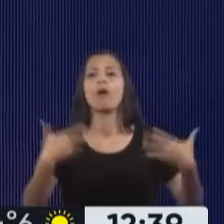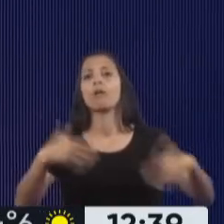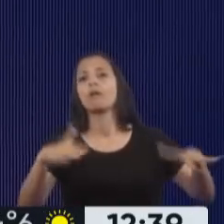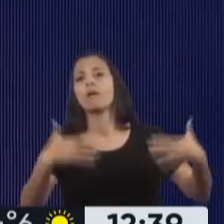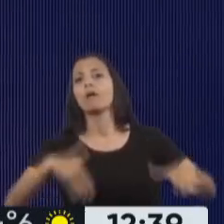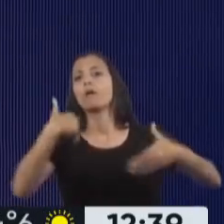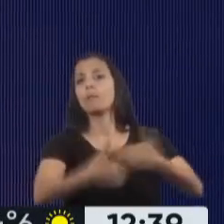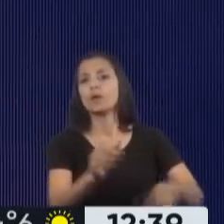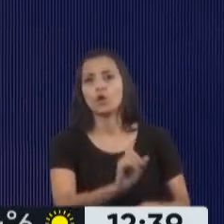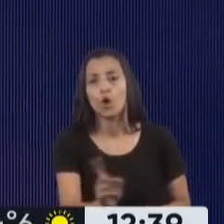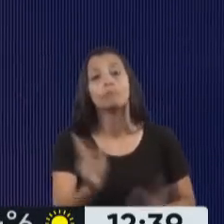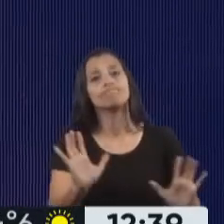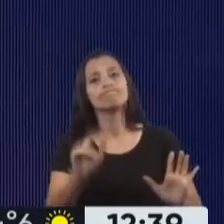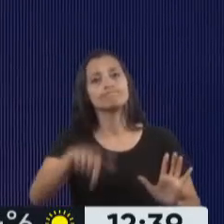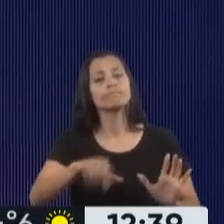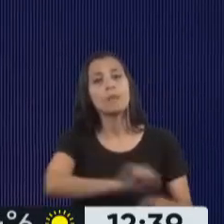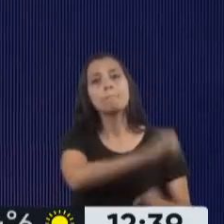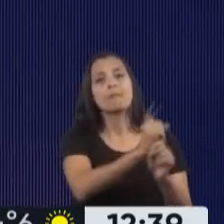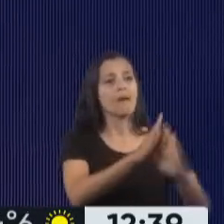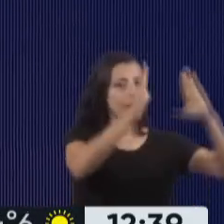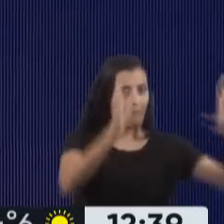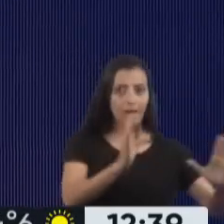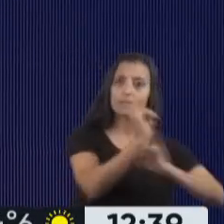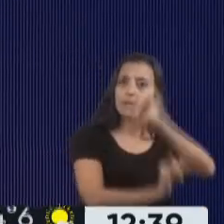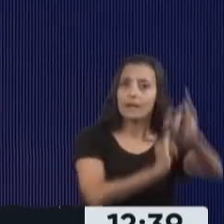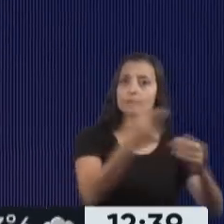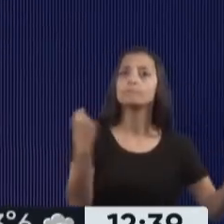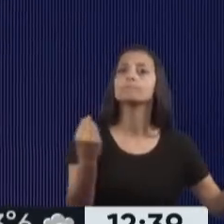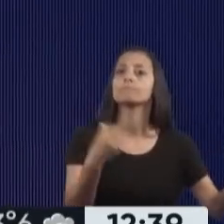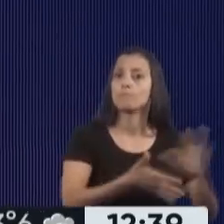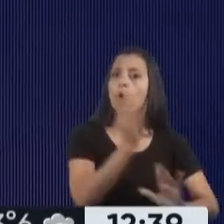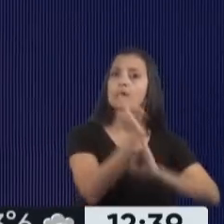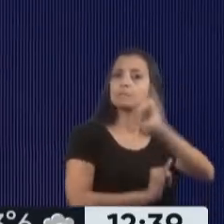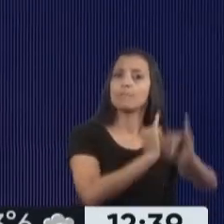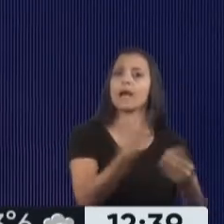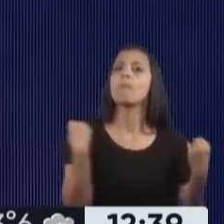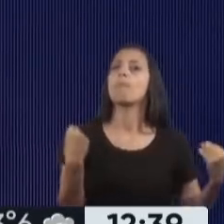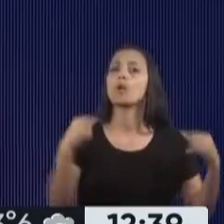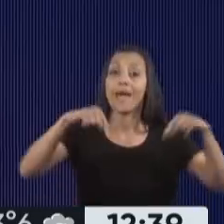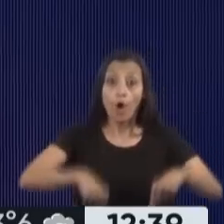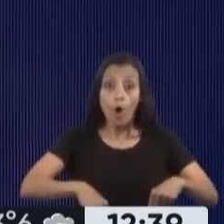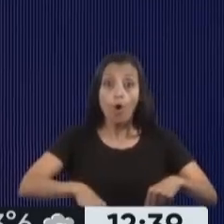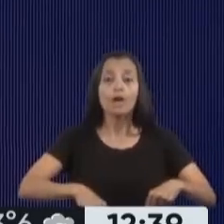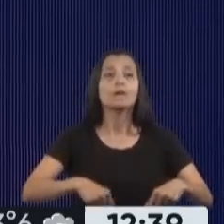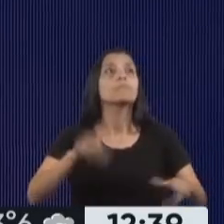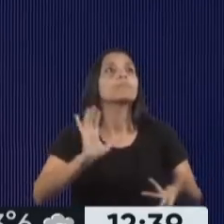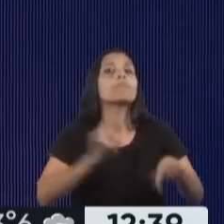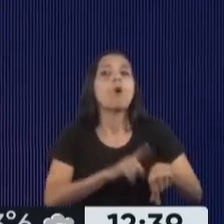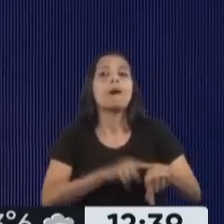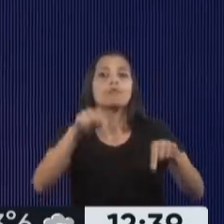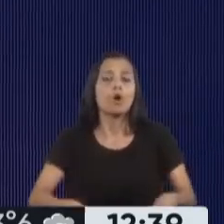Y básicamente voy a hacer una primera parte donde voy a explicar por qué esta vez es diferente